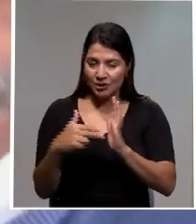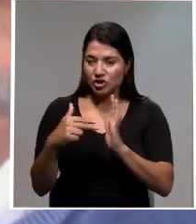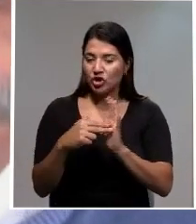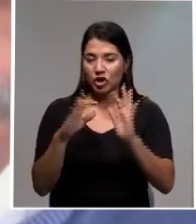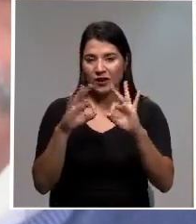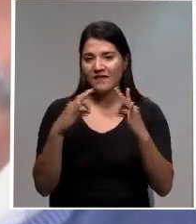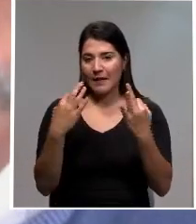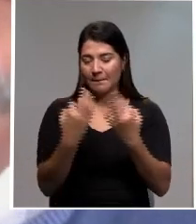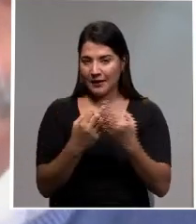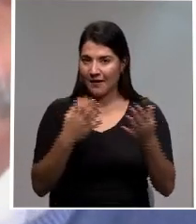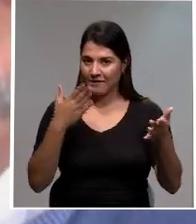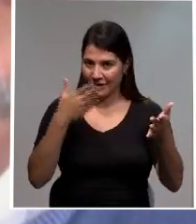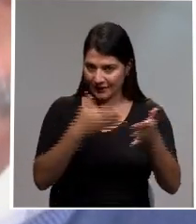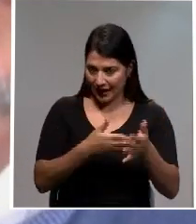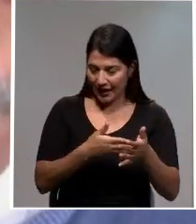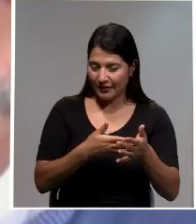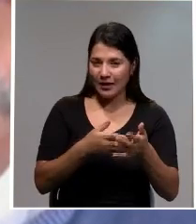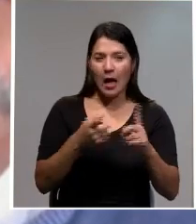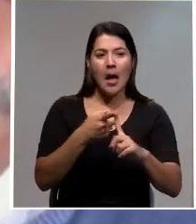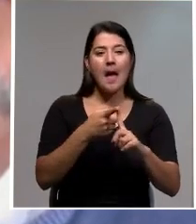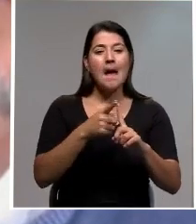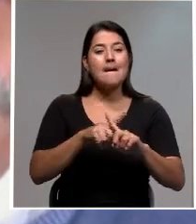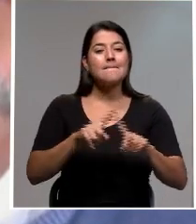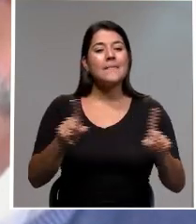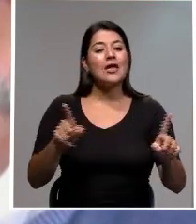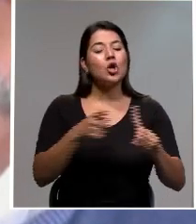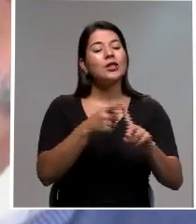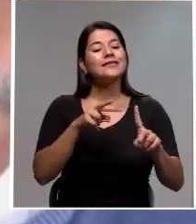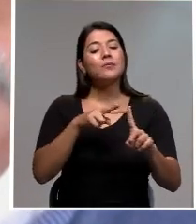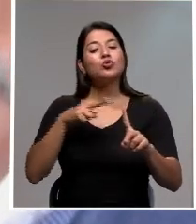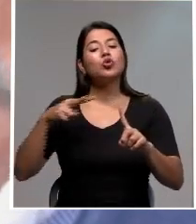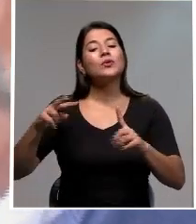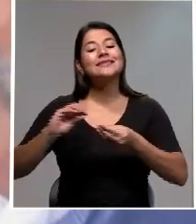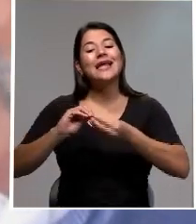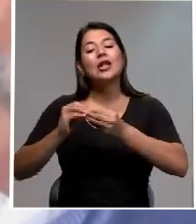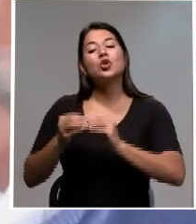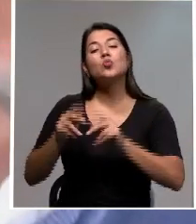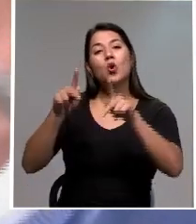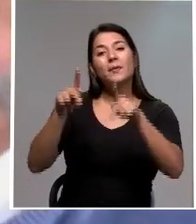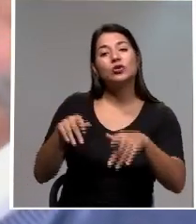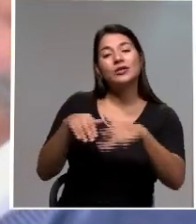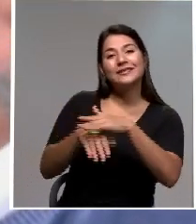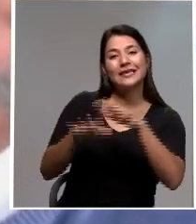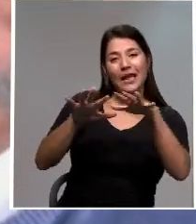en el contexto de la demografía mundial, ¿cuál es el impacto?